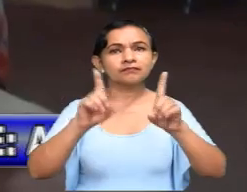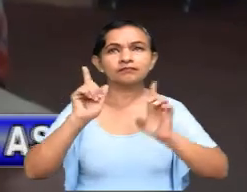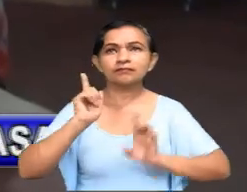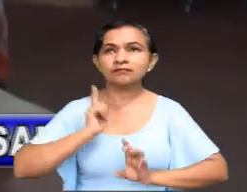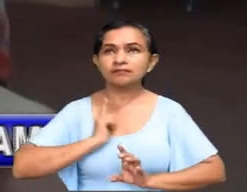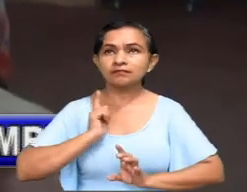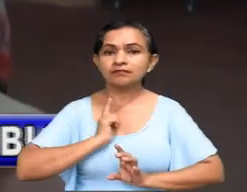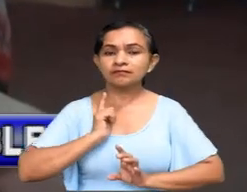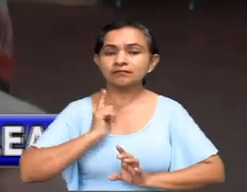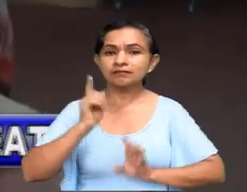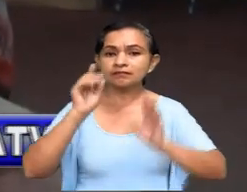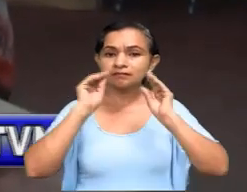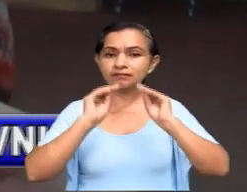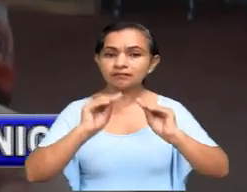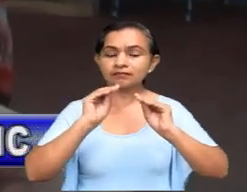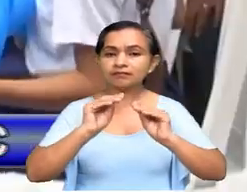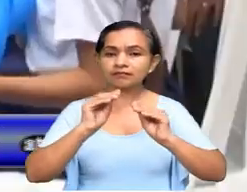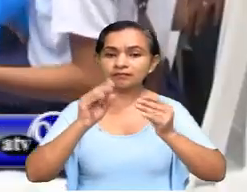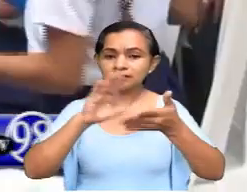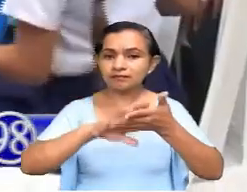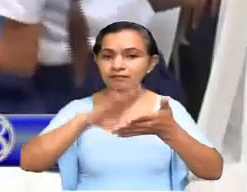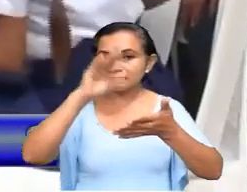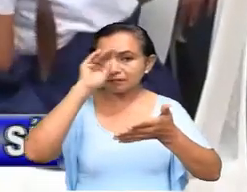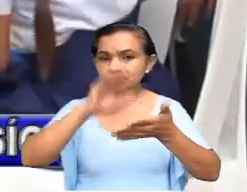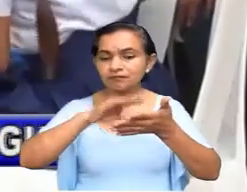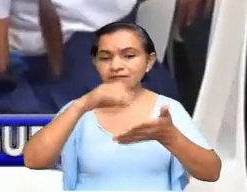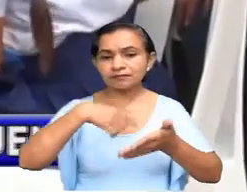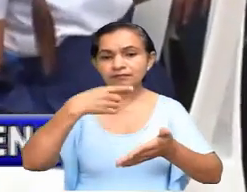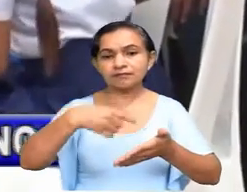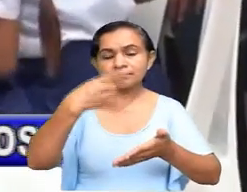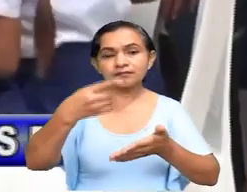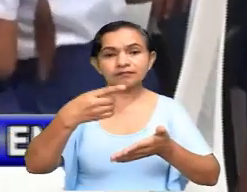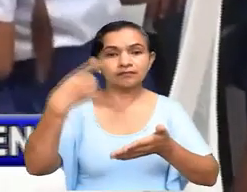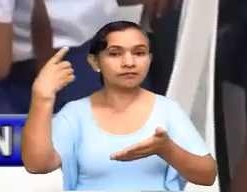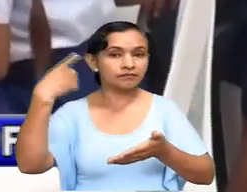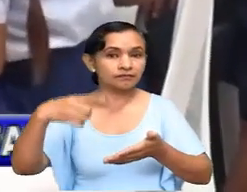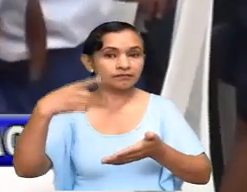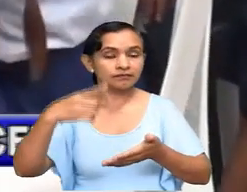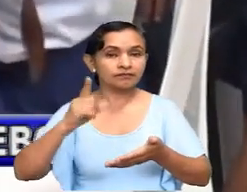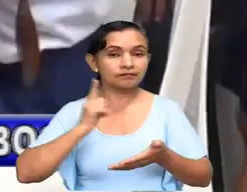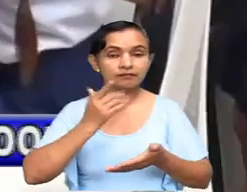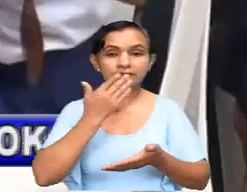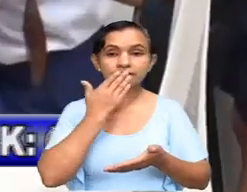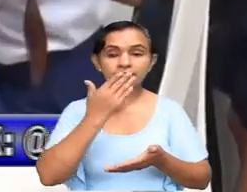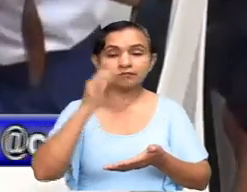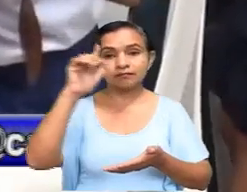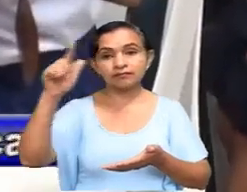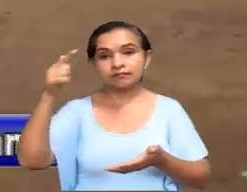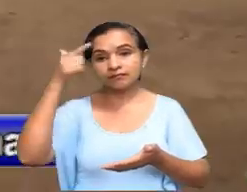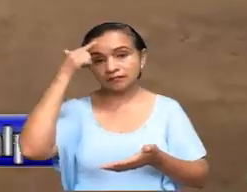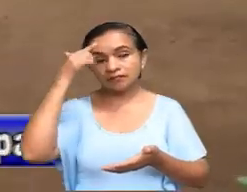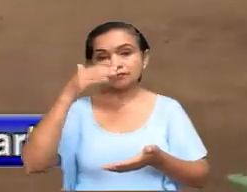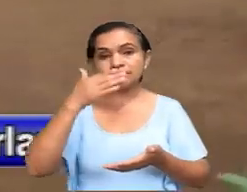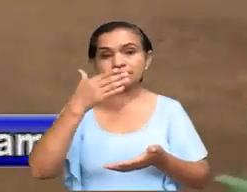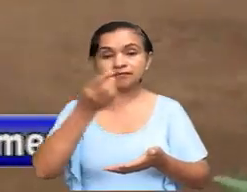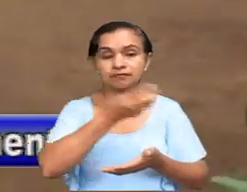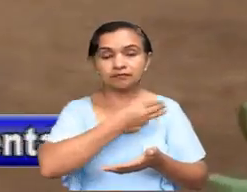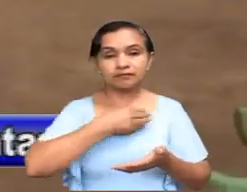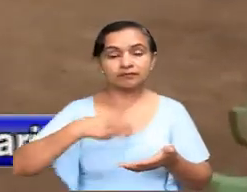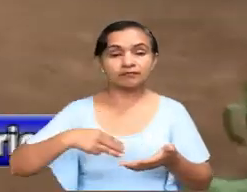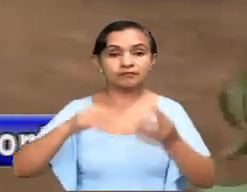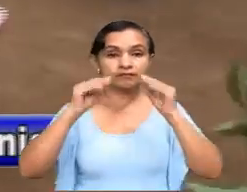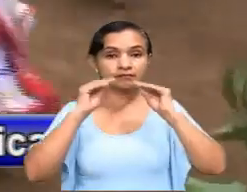el pan de la enseñanza cada día. Esta restitución de derechos del buen gobierno sandinista a través del Ministerio de